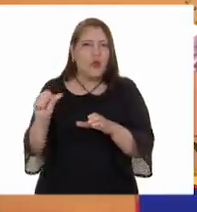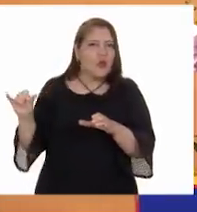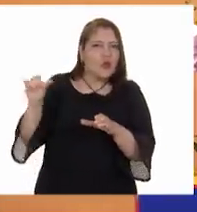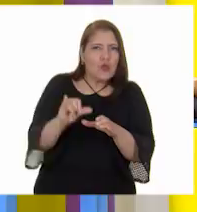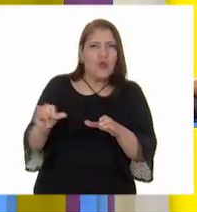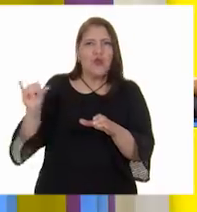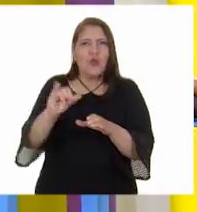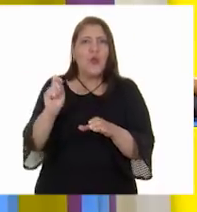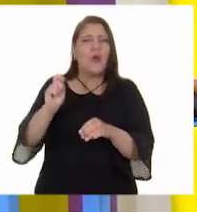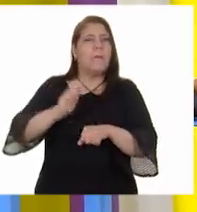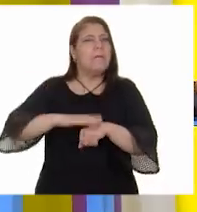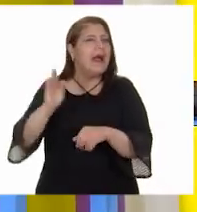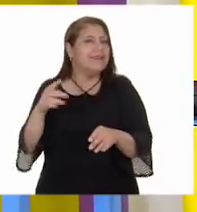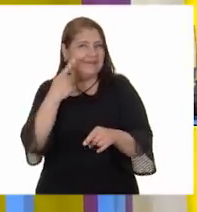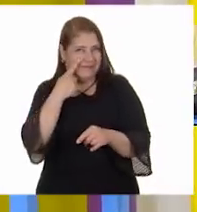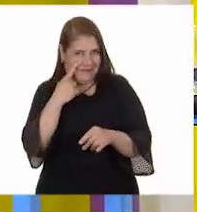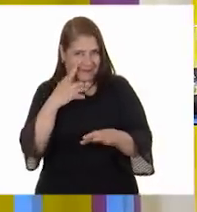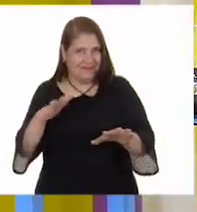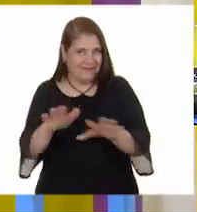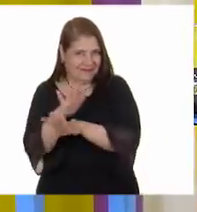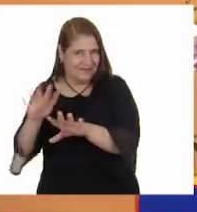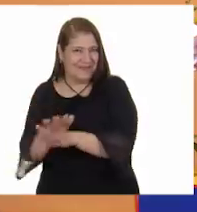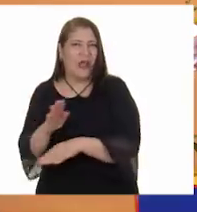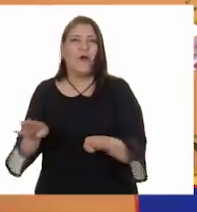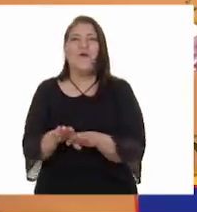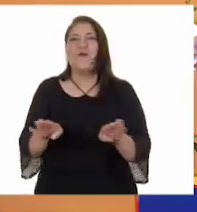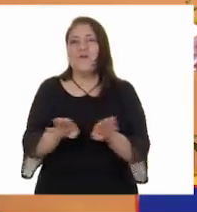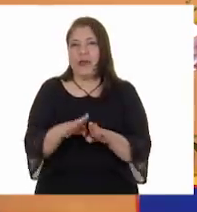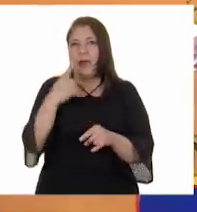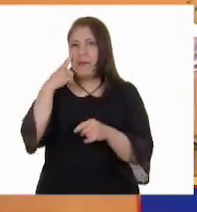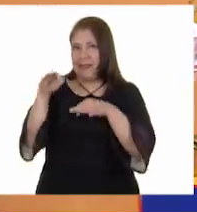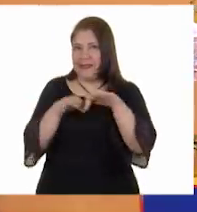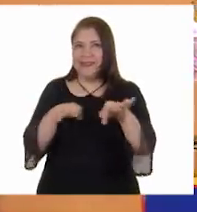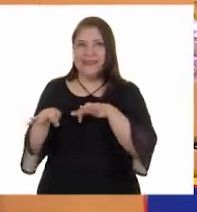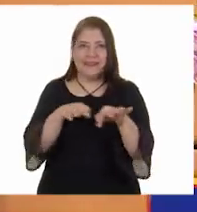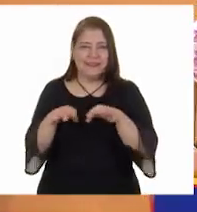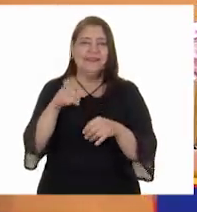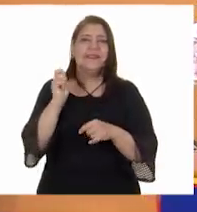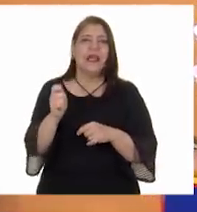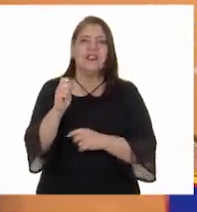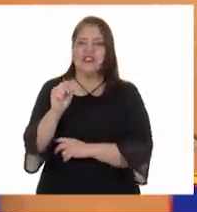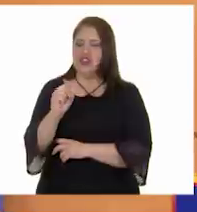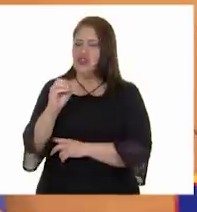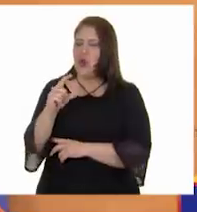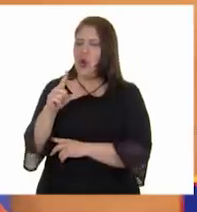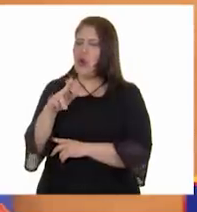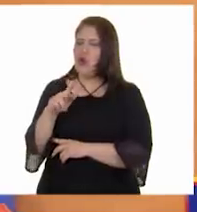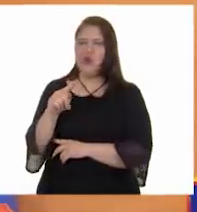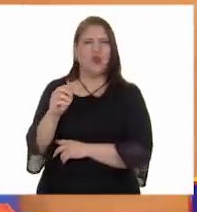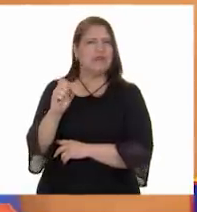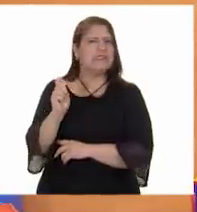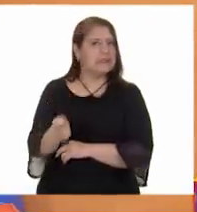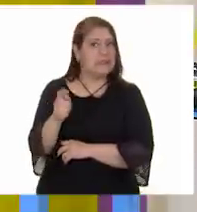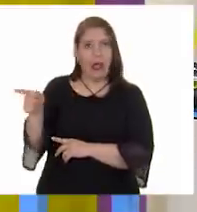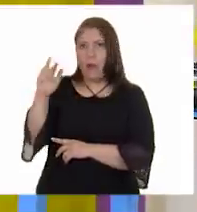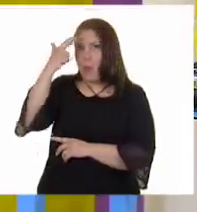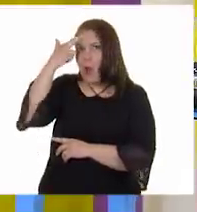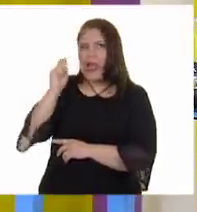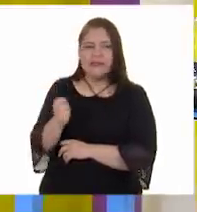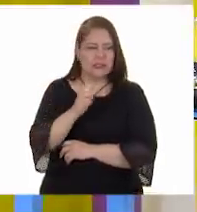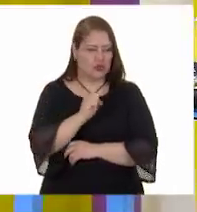mezcla. Ah. Vamos a trabajar sobre todo con solutos. ¿Te acuerdas qué eran los solutos?